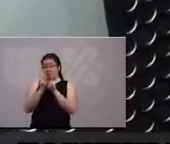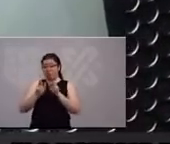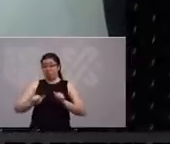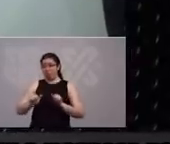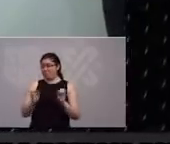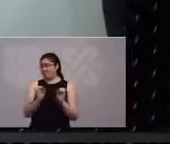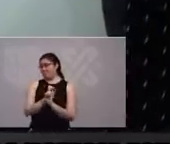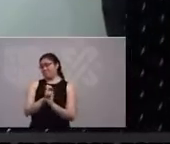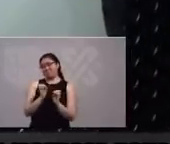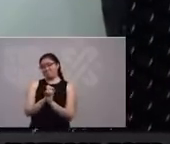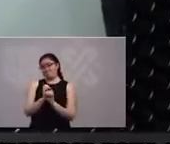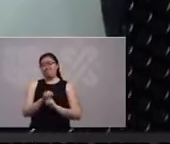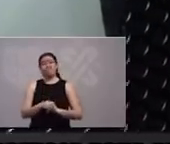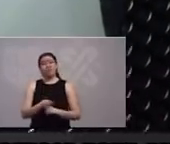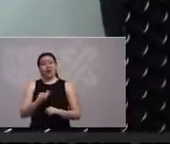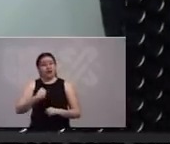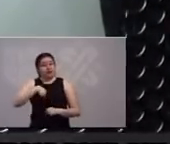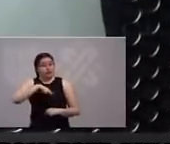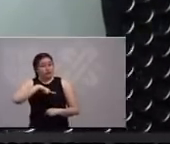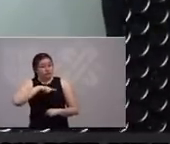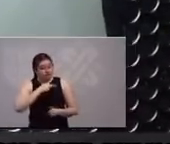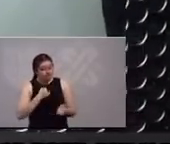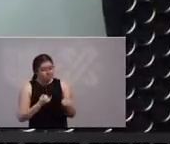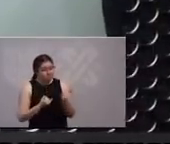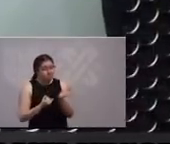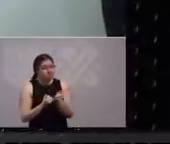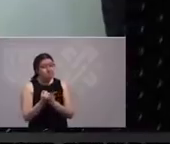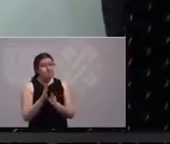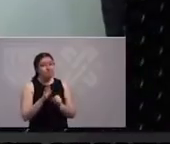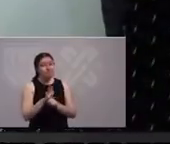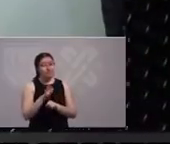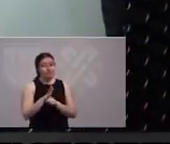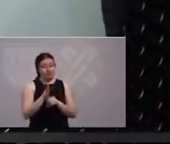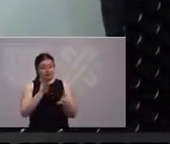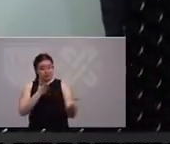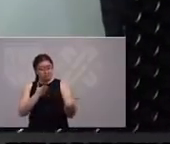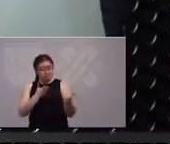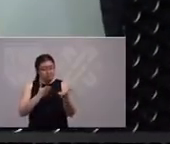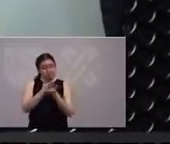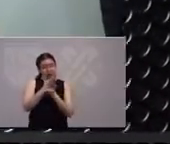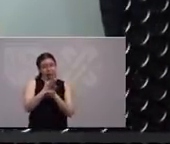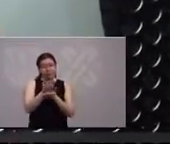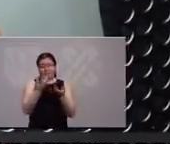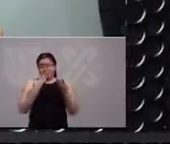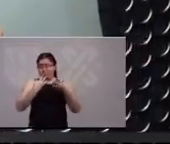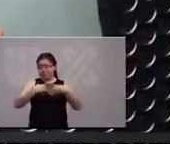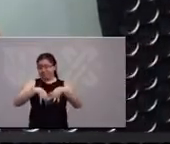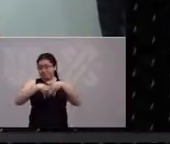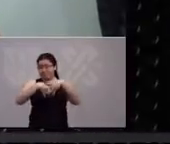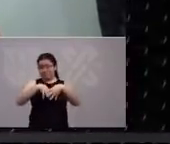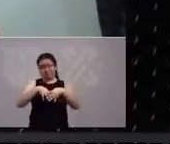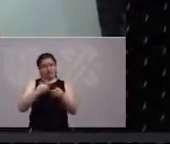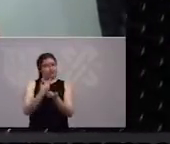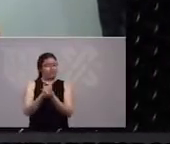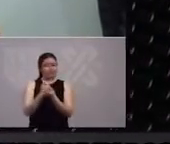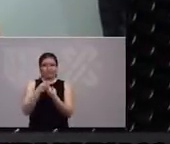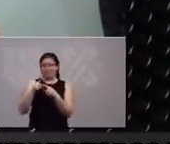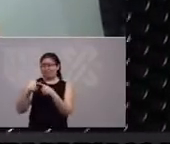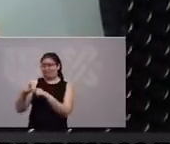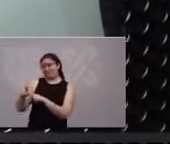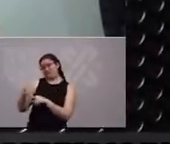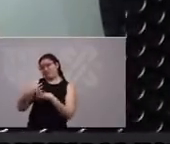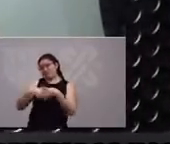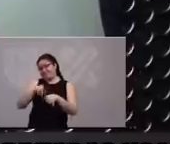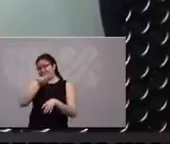pacíficos, y nosotros por eso decidimos pues evitar que entrara cualquier manifestación. Frente a esto pues hay que respetar